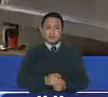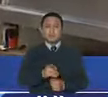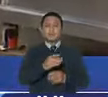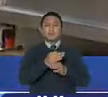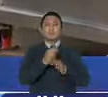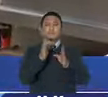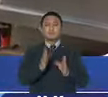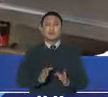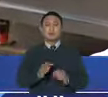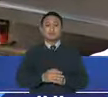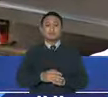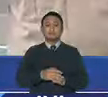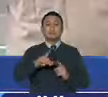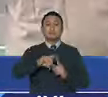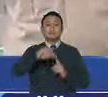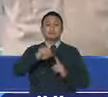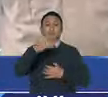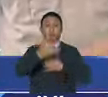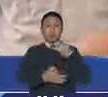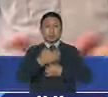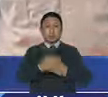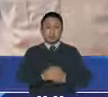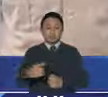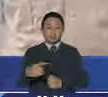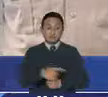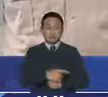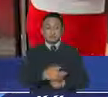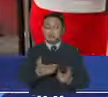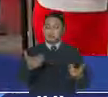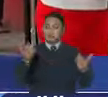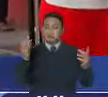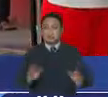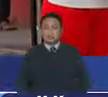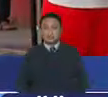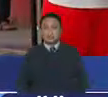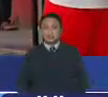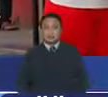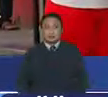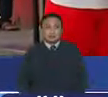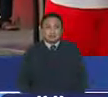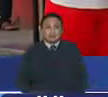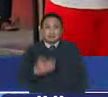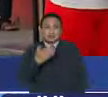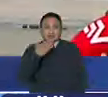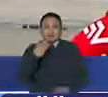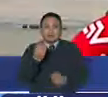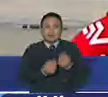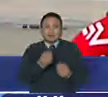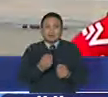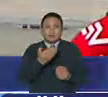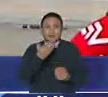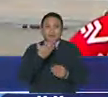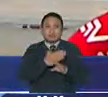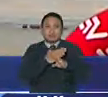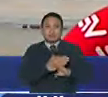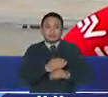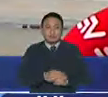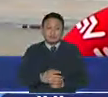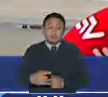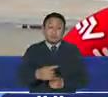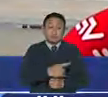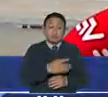funcionarios del sistema judicial siguen siendo un óbice para las aspiraciones ciudadanas. Y tienen que dar la posibilidad a